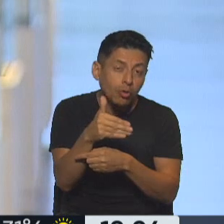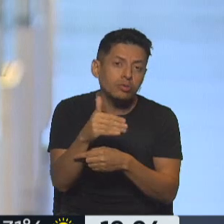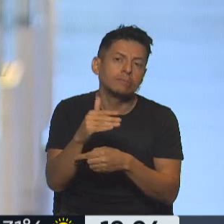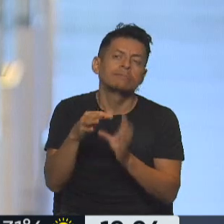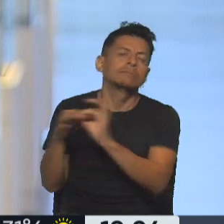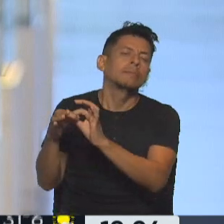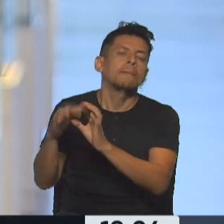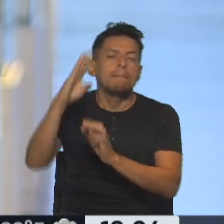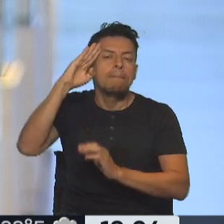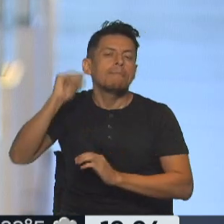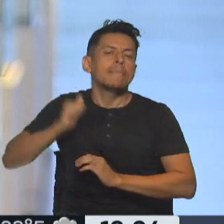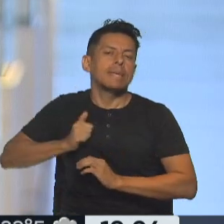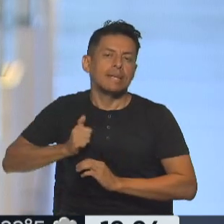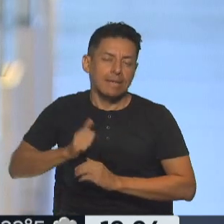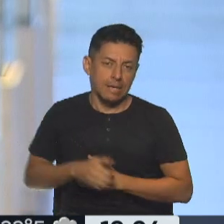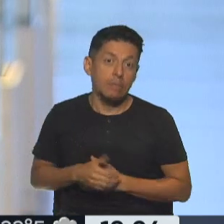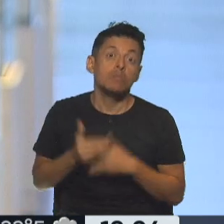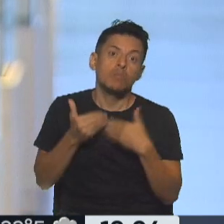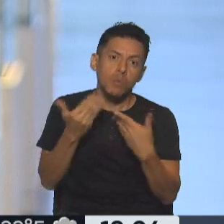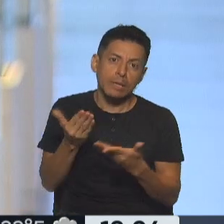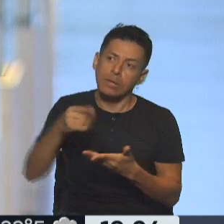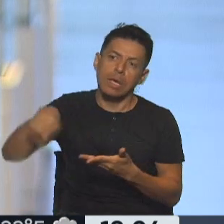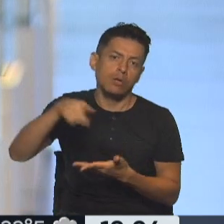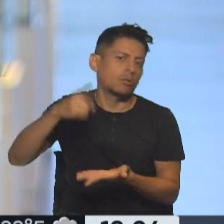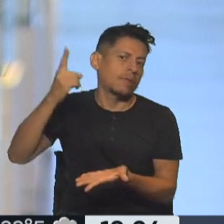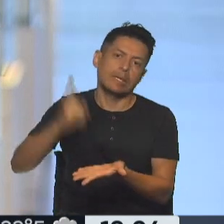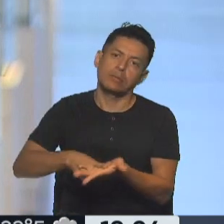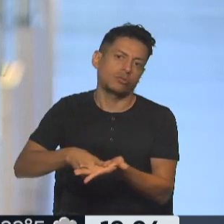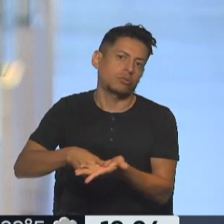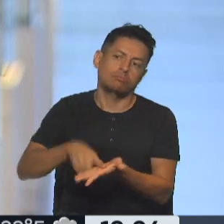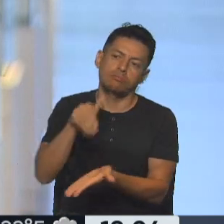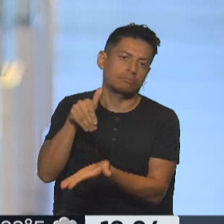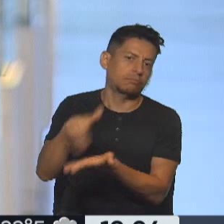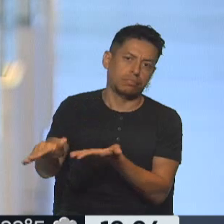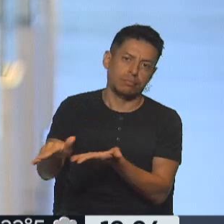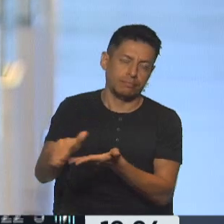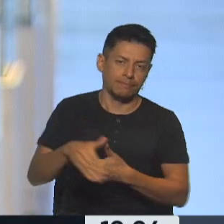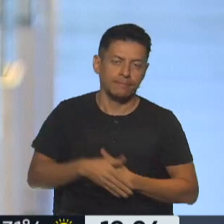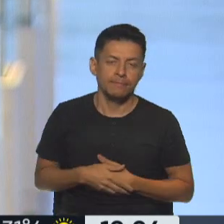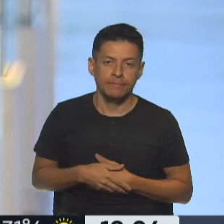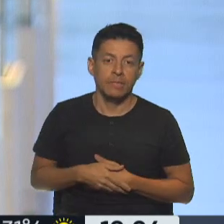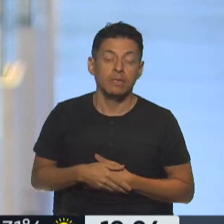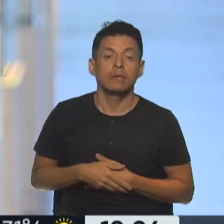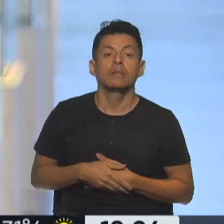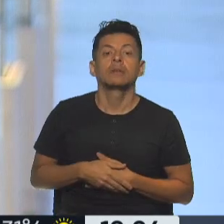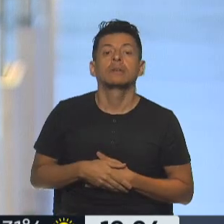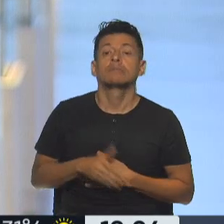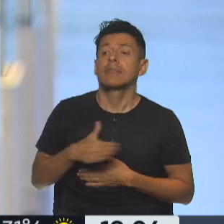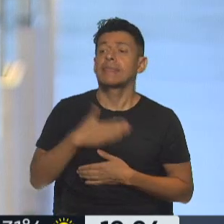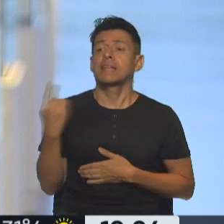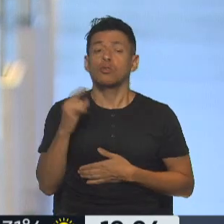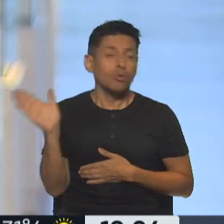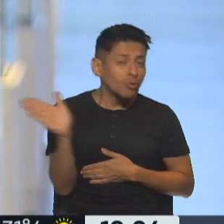militares. Eso los obligó a tomar la decisión de destituir en la última semana toda la